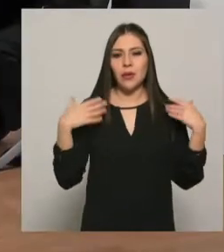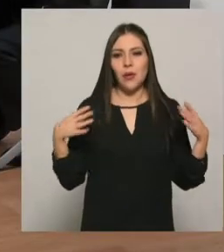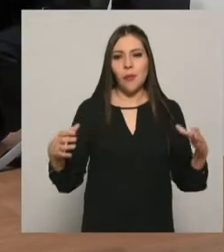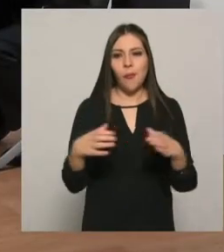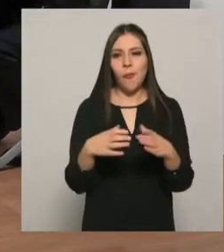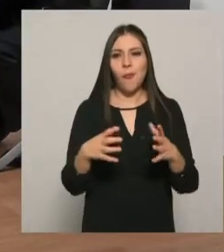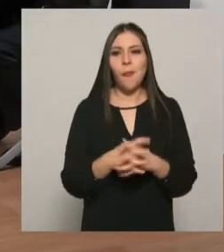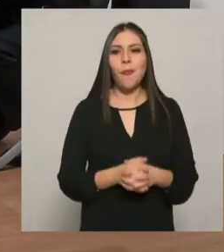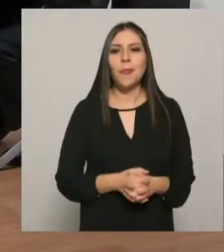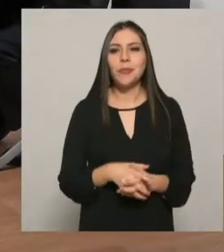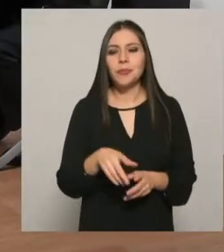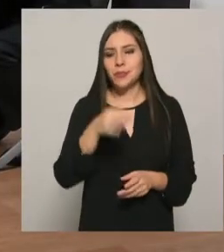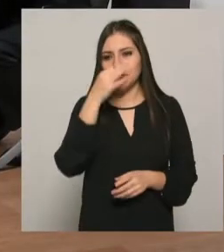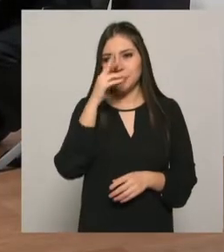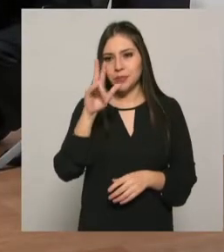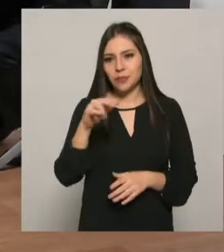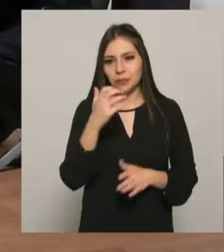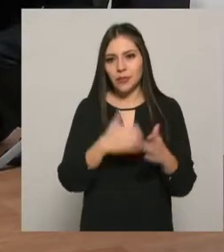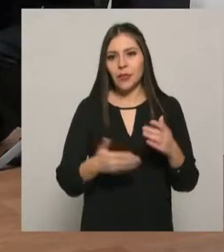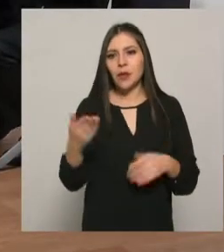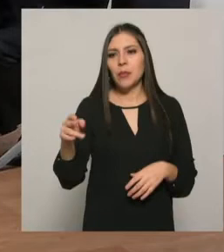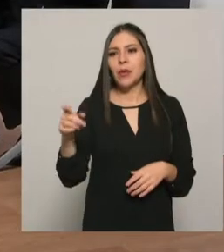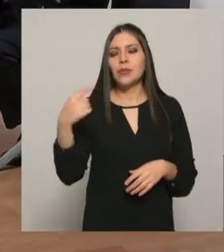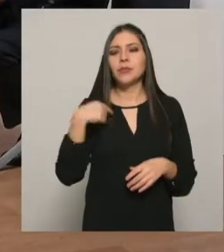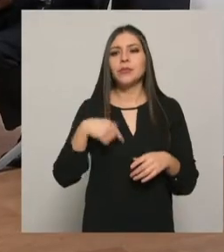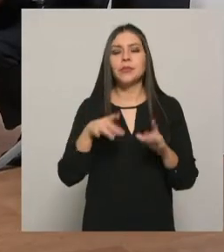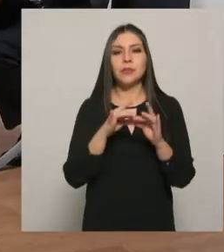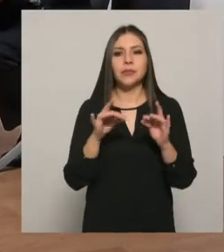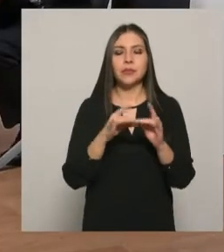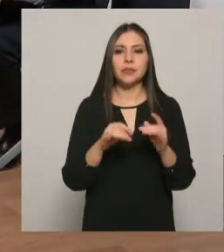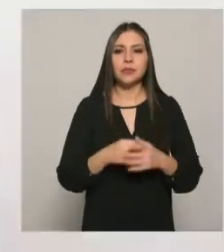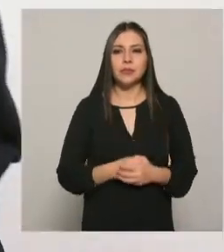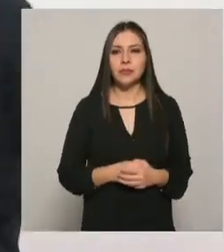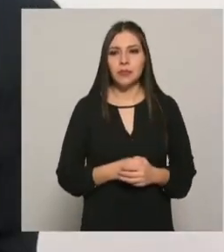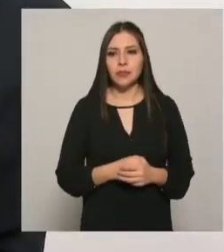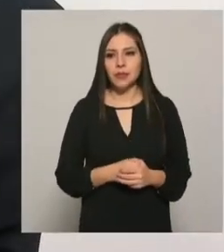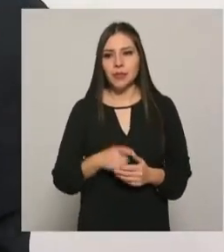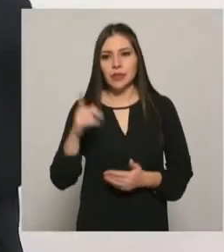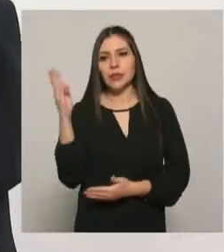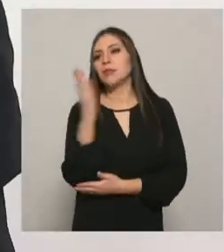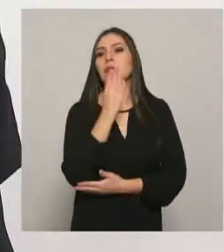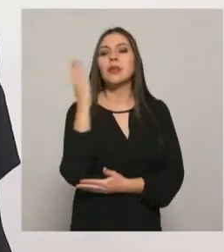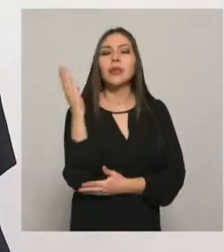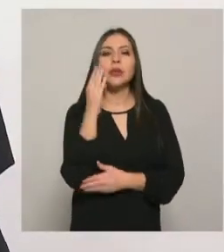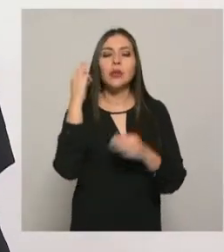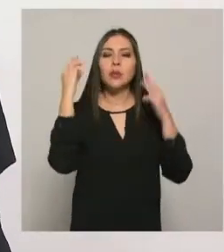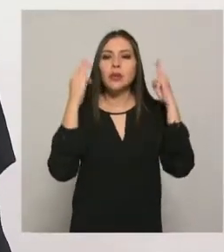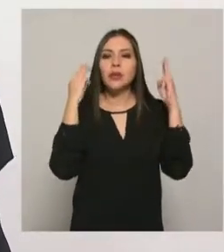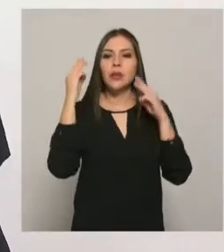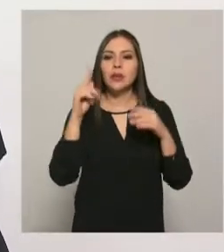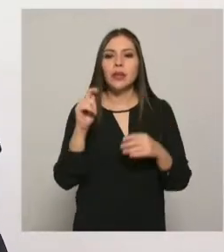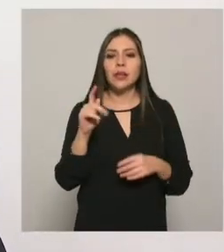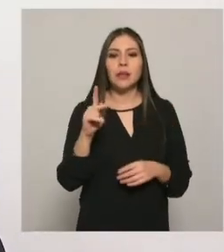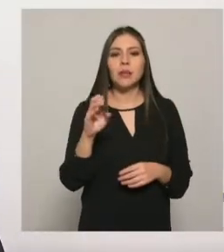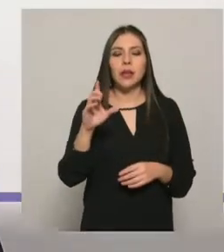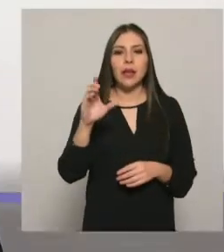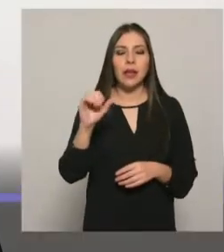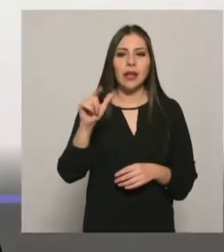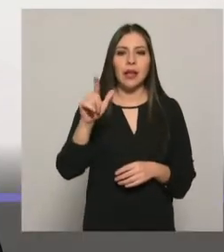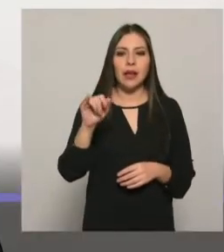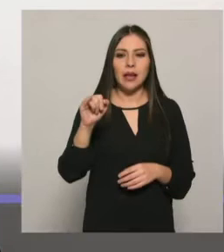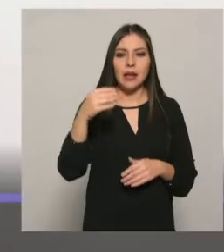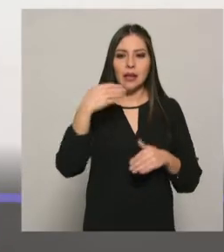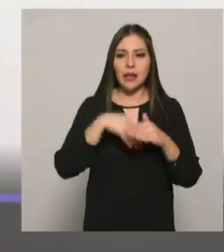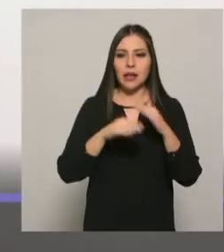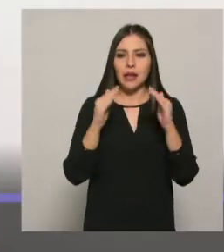recta final de este programa. Maestro Manuel, una conclusión. También en mi parte, el Museo Altetepealcali, la Casa de las Reliquias,